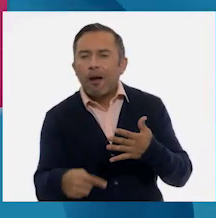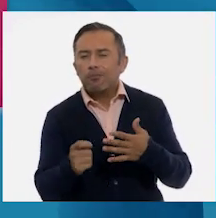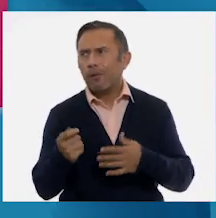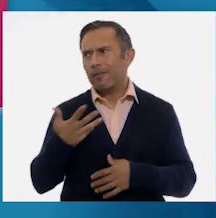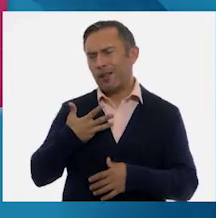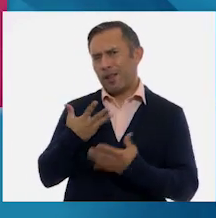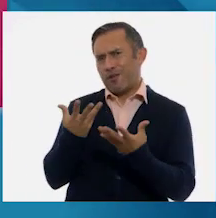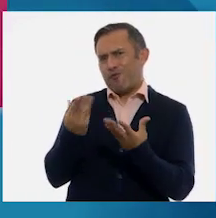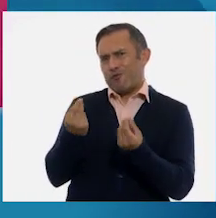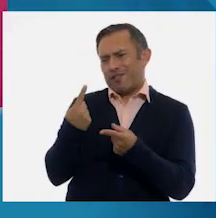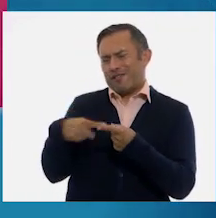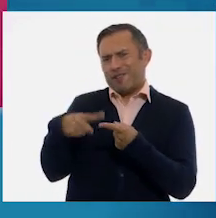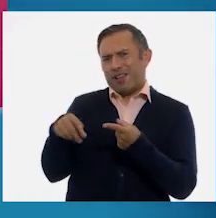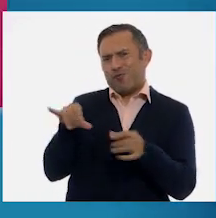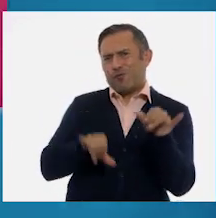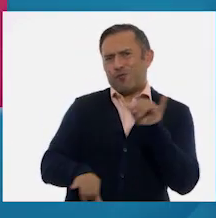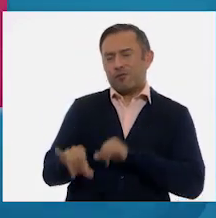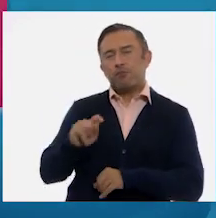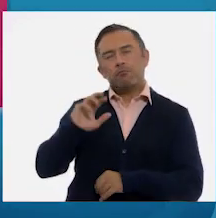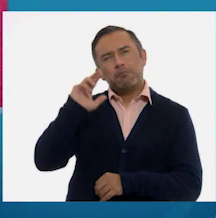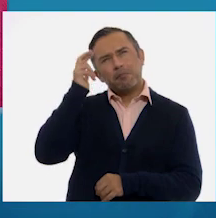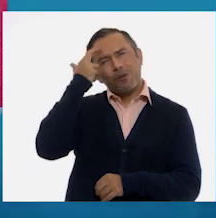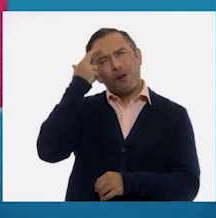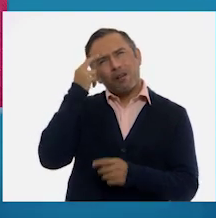De los que me acuerdo,